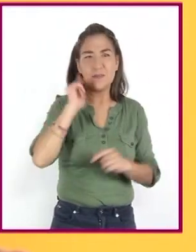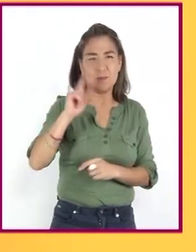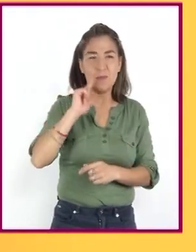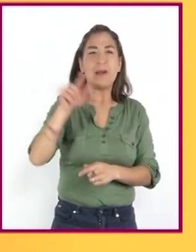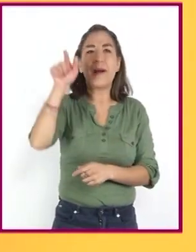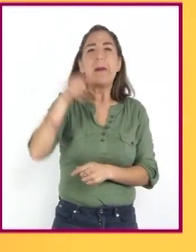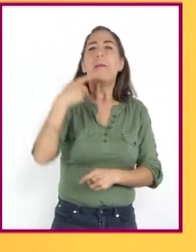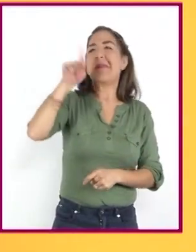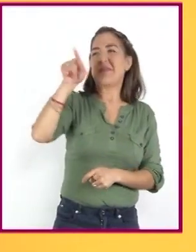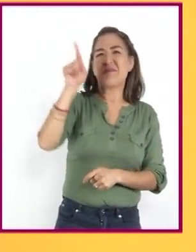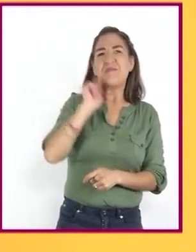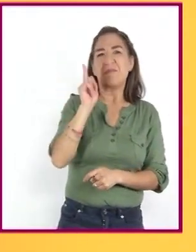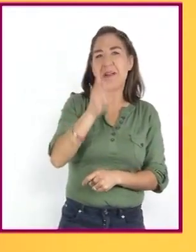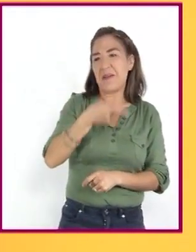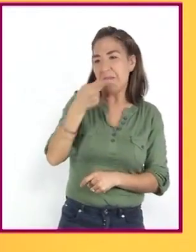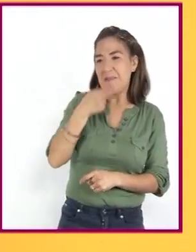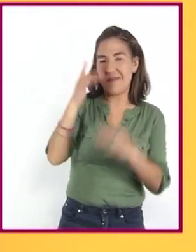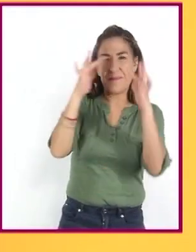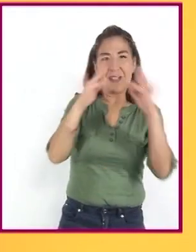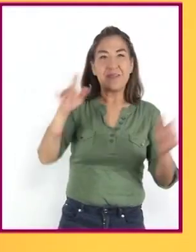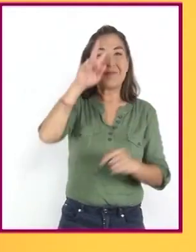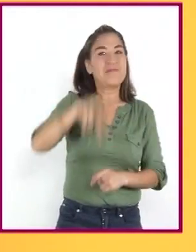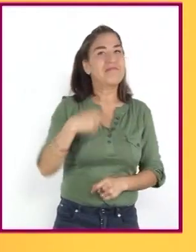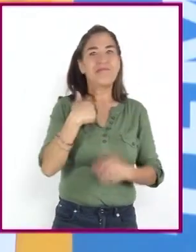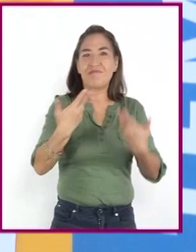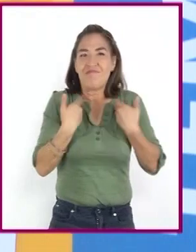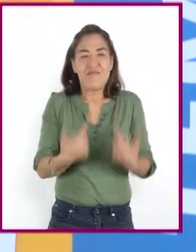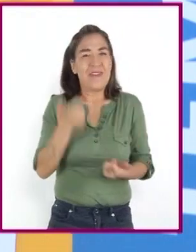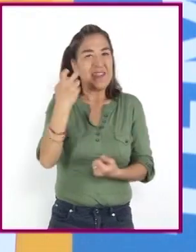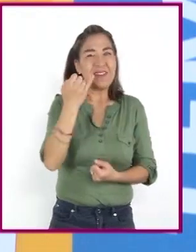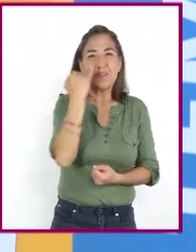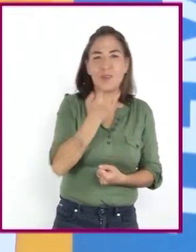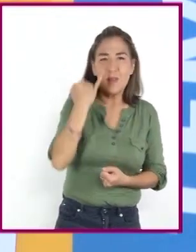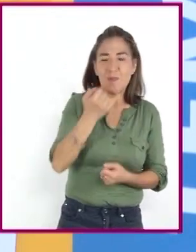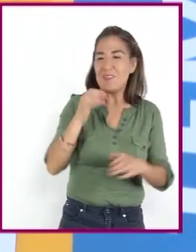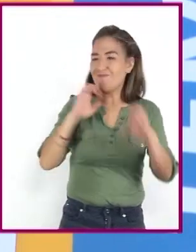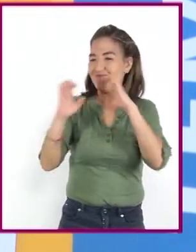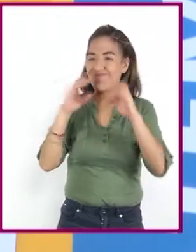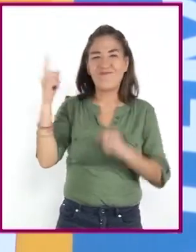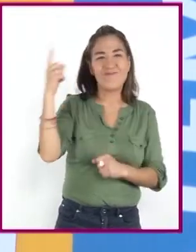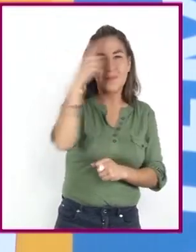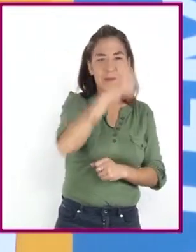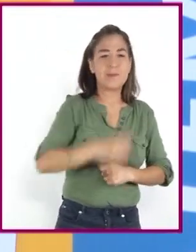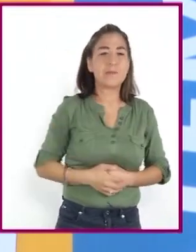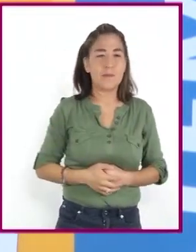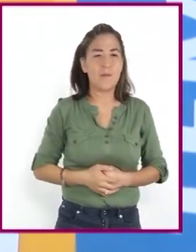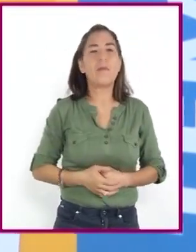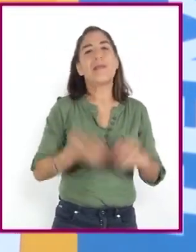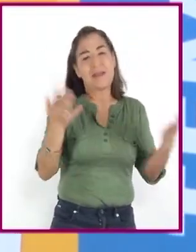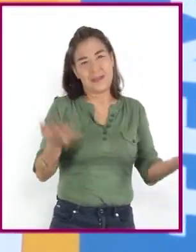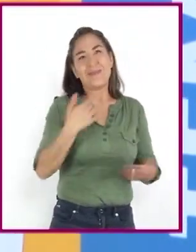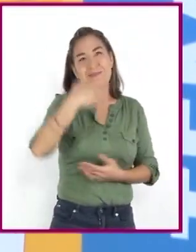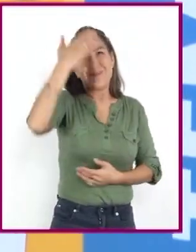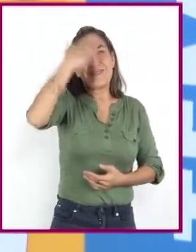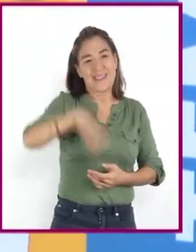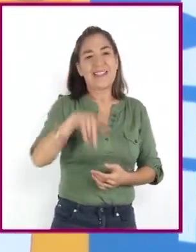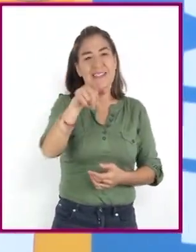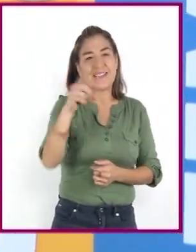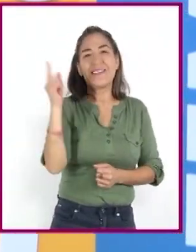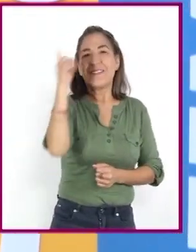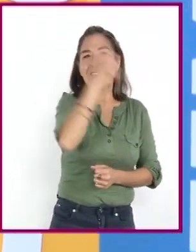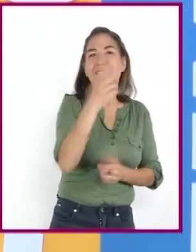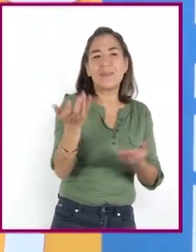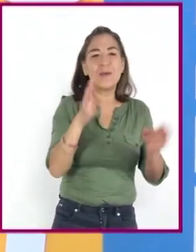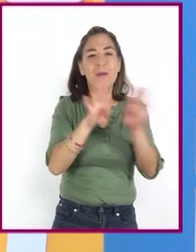de lo que me decían y no logré comunicarme con ella. Bueno, maestra, ya sé lo que se siente cuando